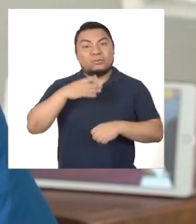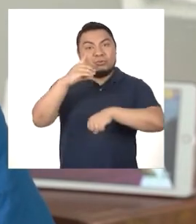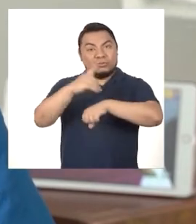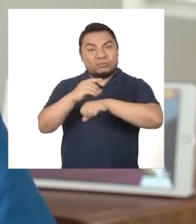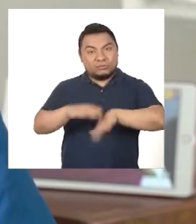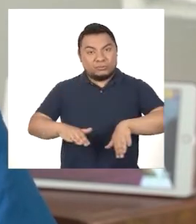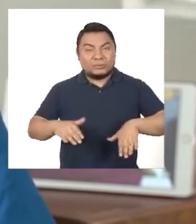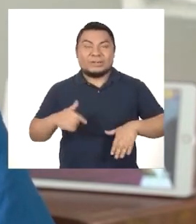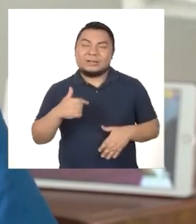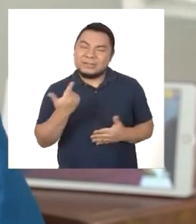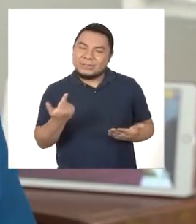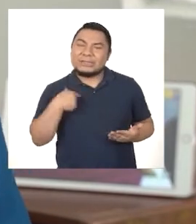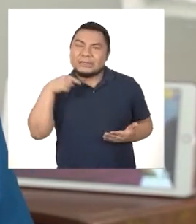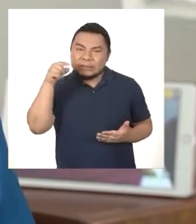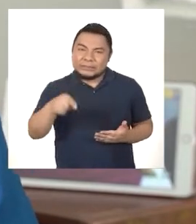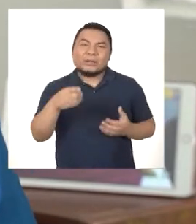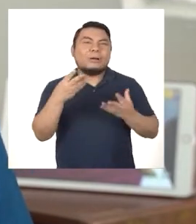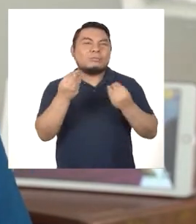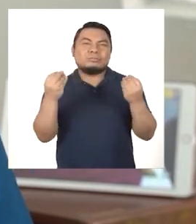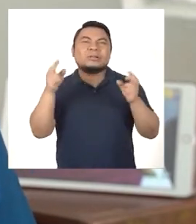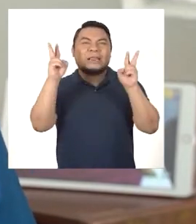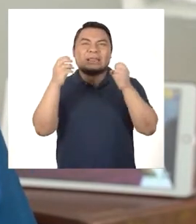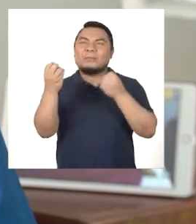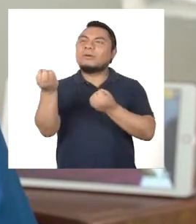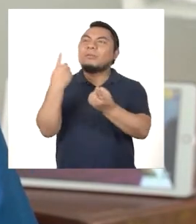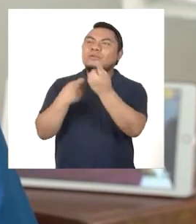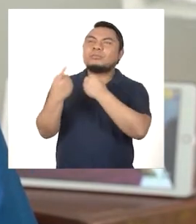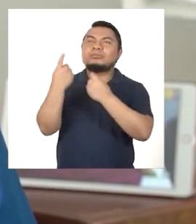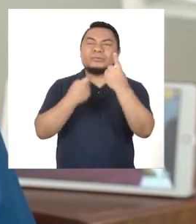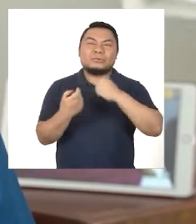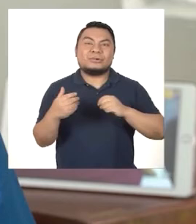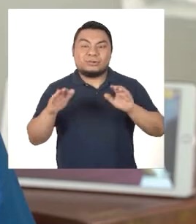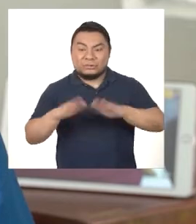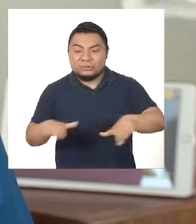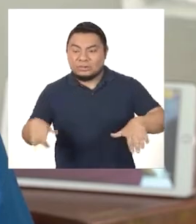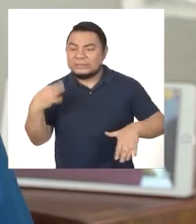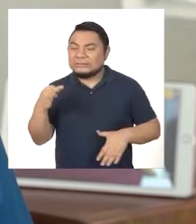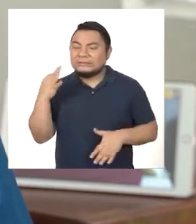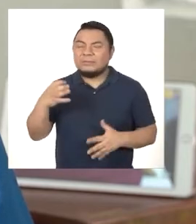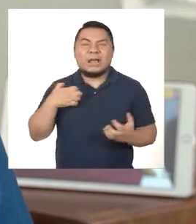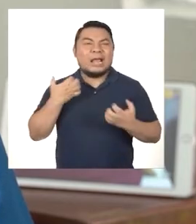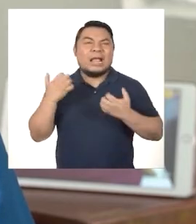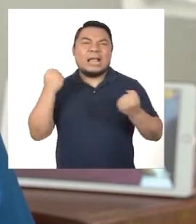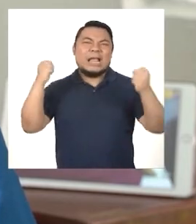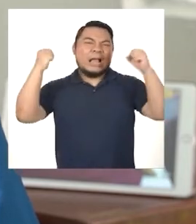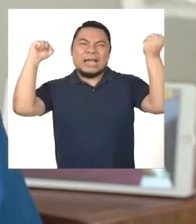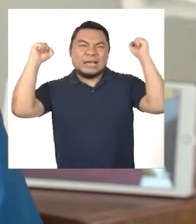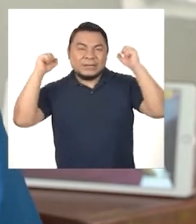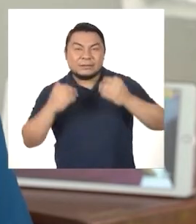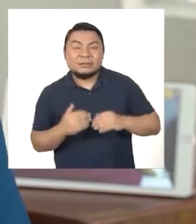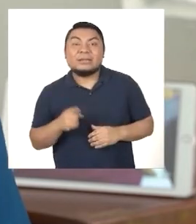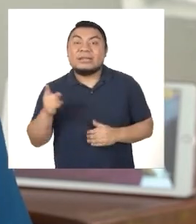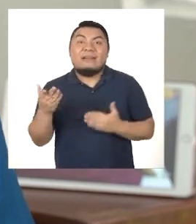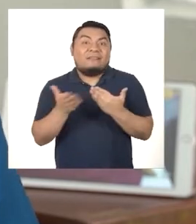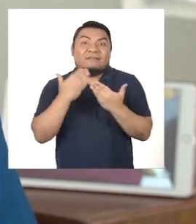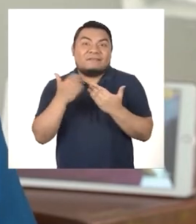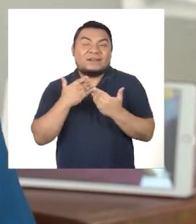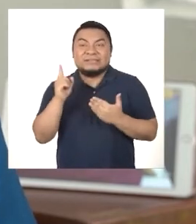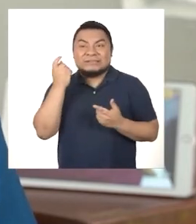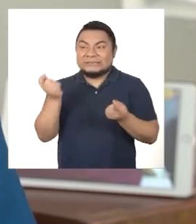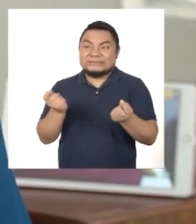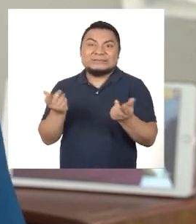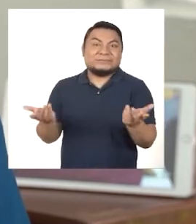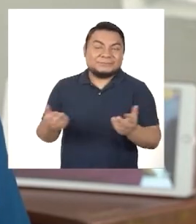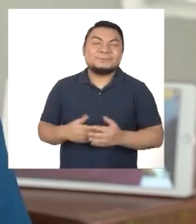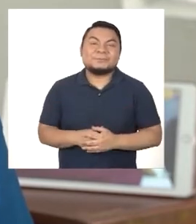esta es una situación que nos consultan mucho. Niños que entran en estas crisis emocionales que no son nada fáciles de